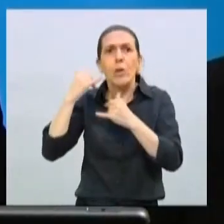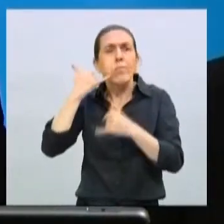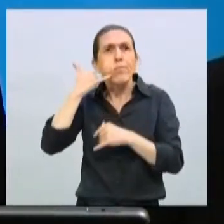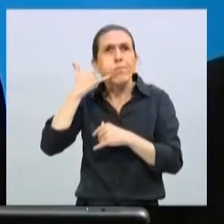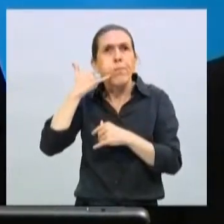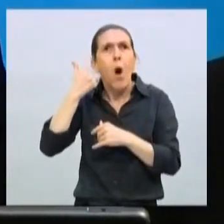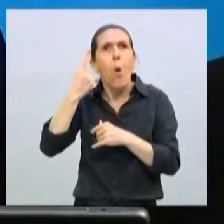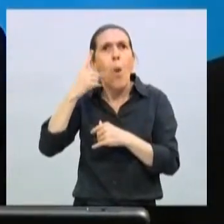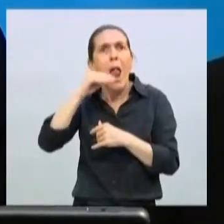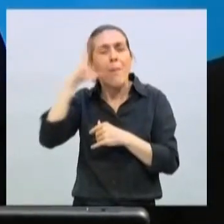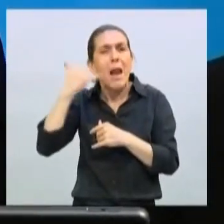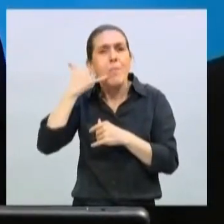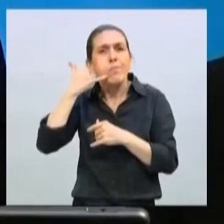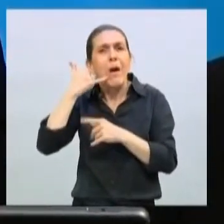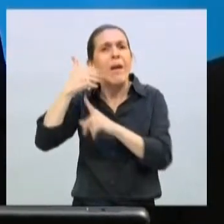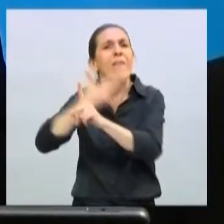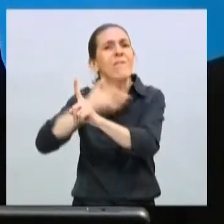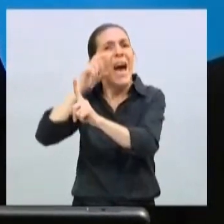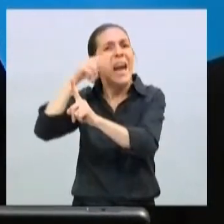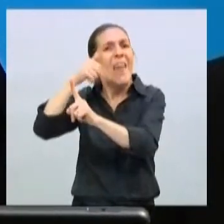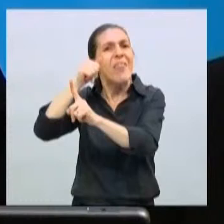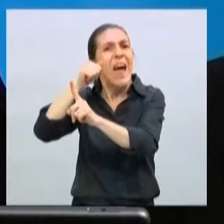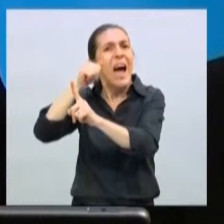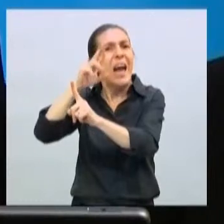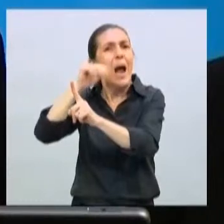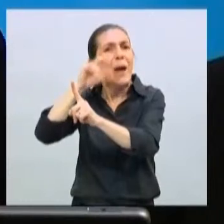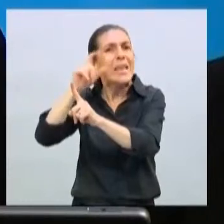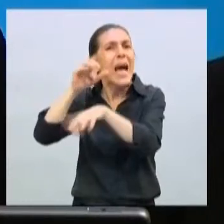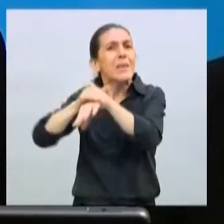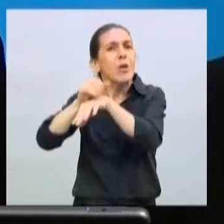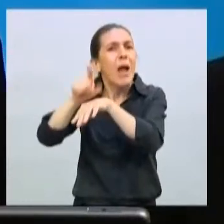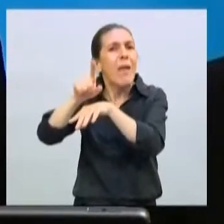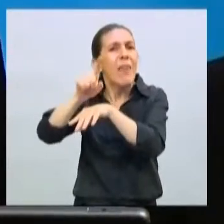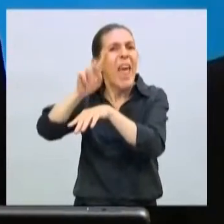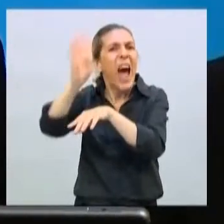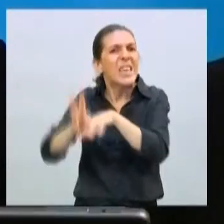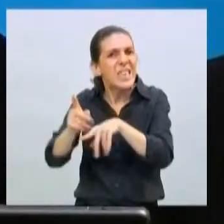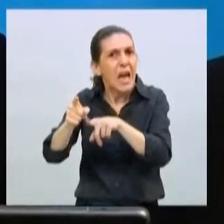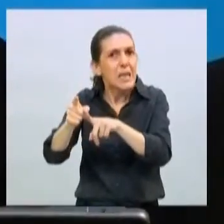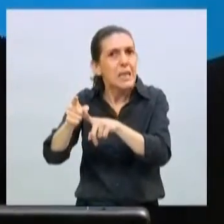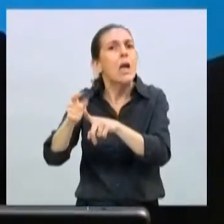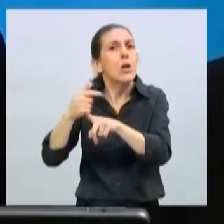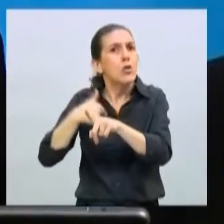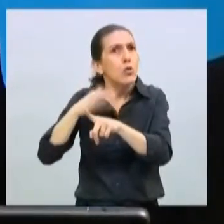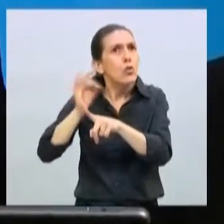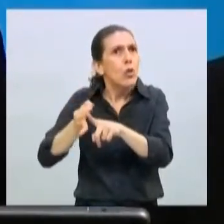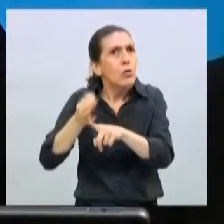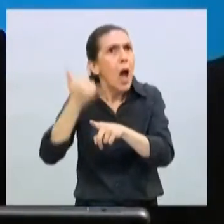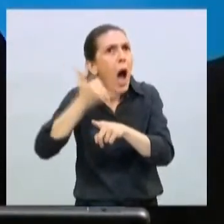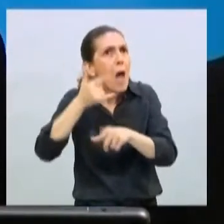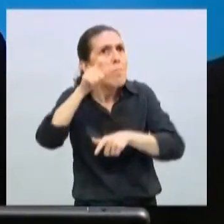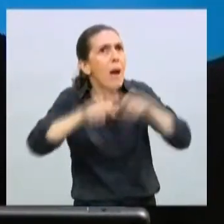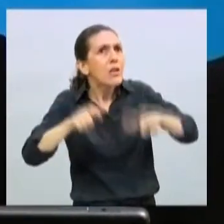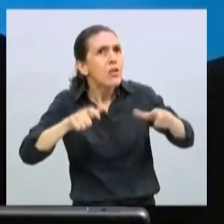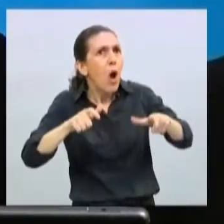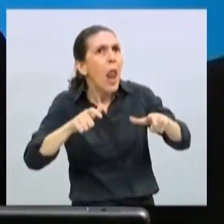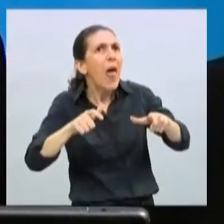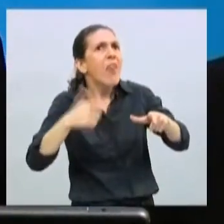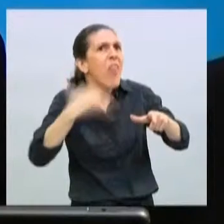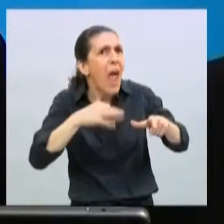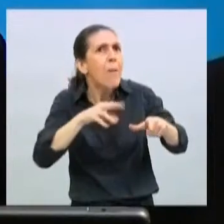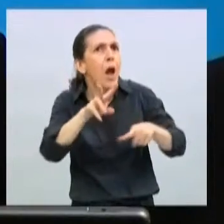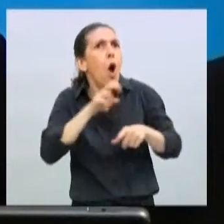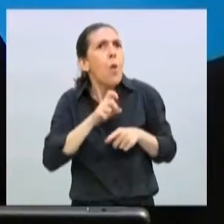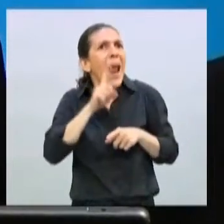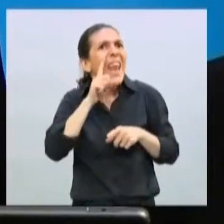Fernanda Raberta, que se ha hecho cargo del ANSES, y como sé que hay una parte del IFE que no cobró la primera parte del IFE,